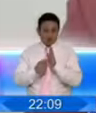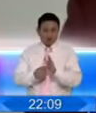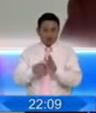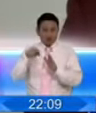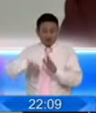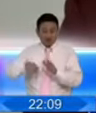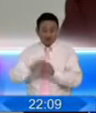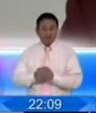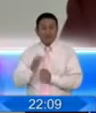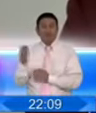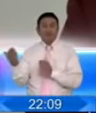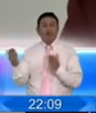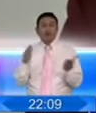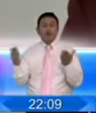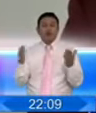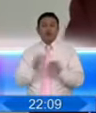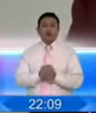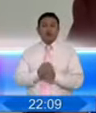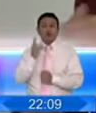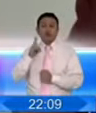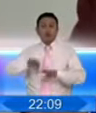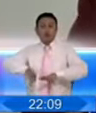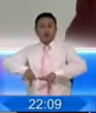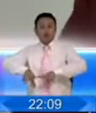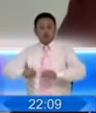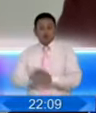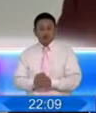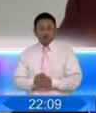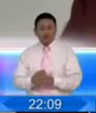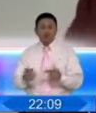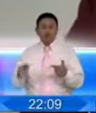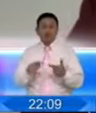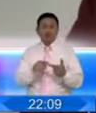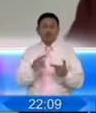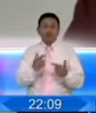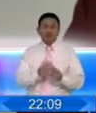comparamiento a los delitos de corrupción con los delitos de la desaparición forzosa.